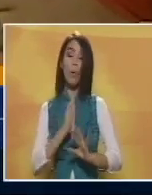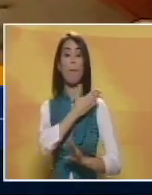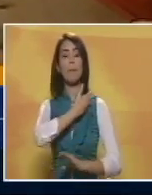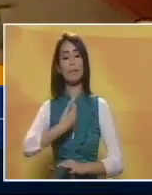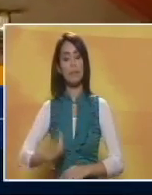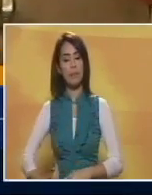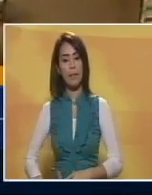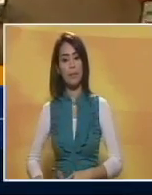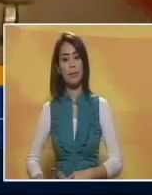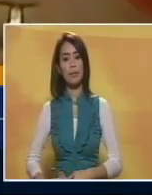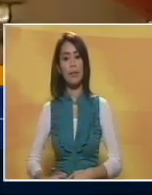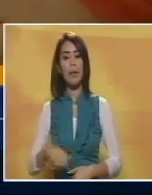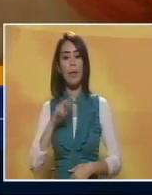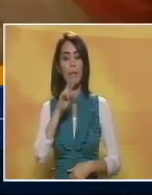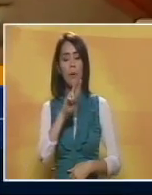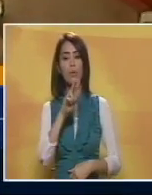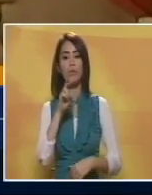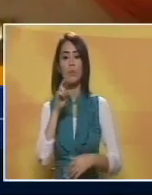presidente del periodo